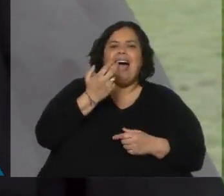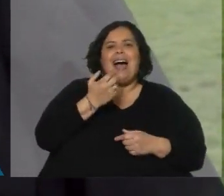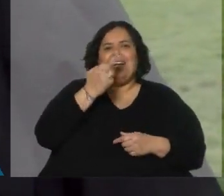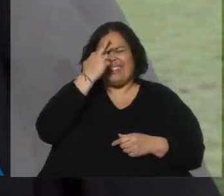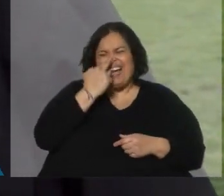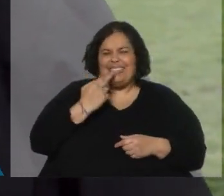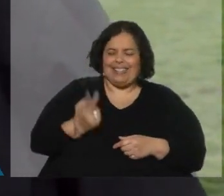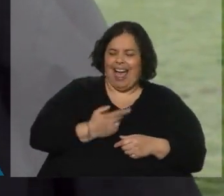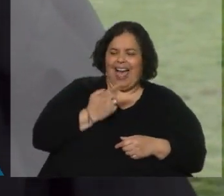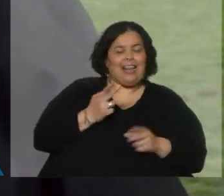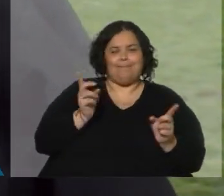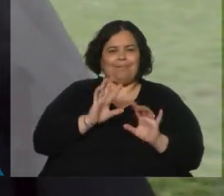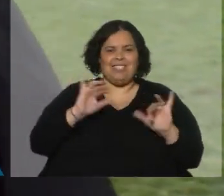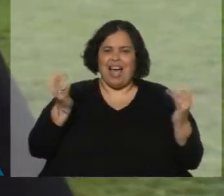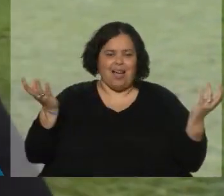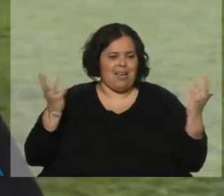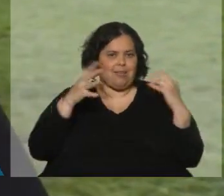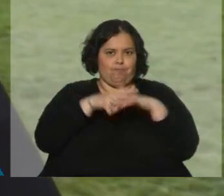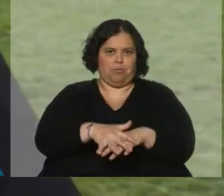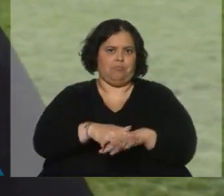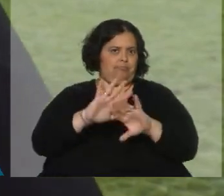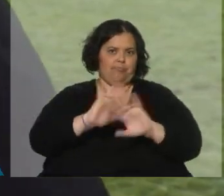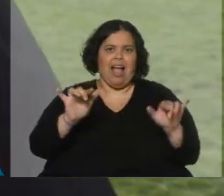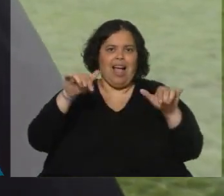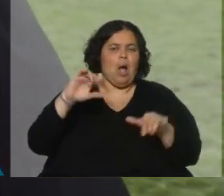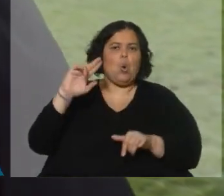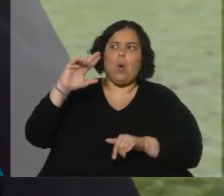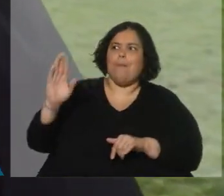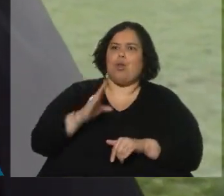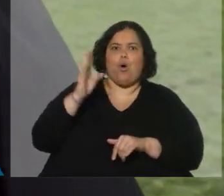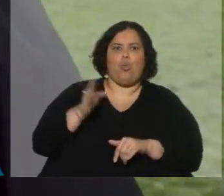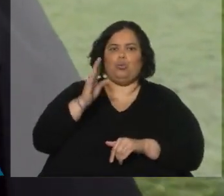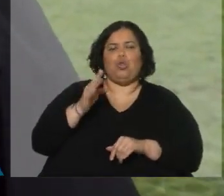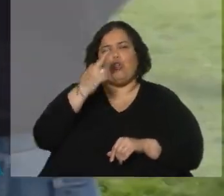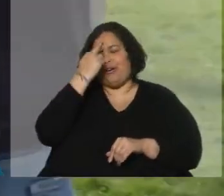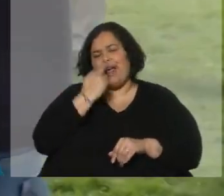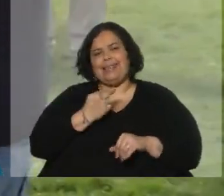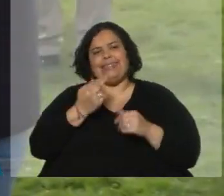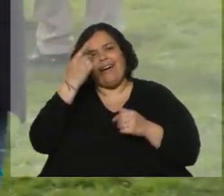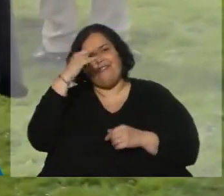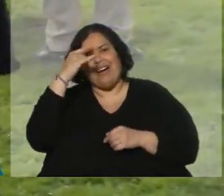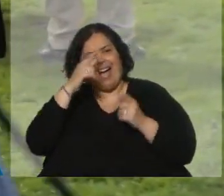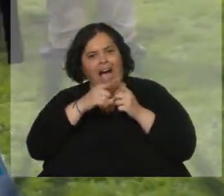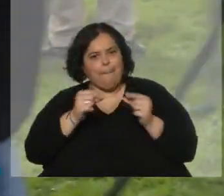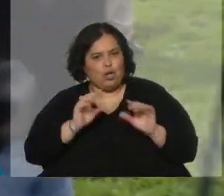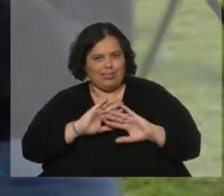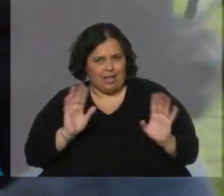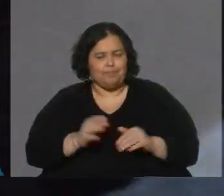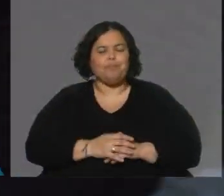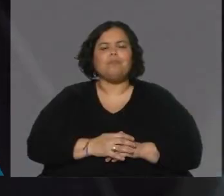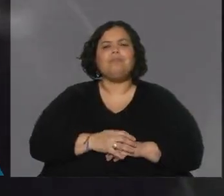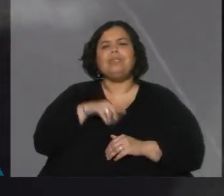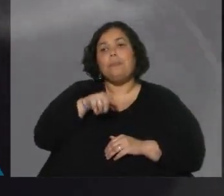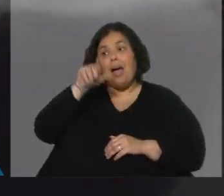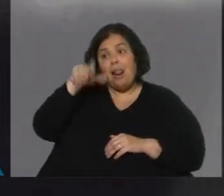anécdota no es ya este en realidad la producción del Uruguay y acá se está mostrando para Rafael ferbert director de